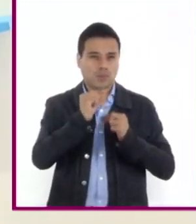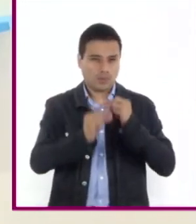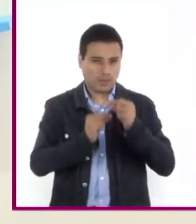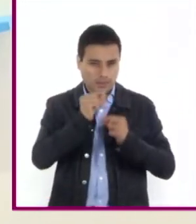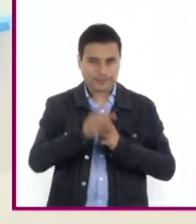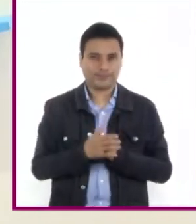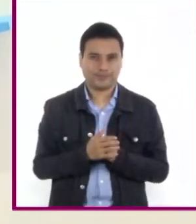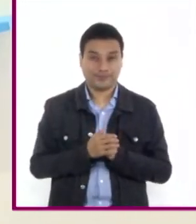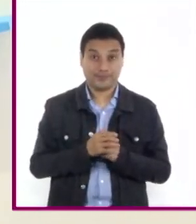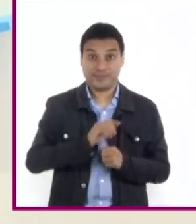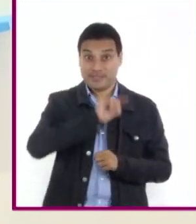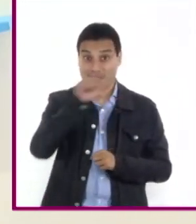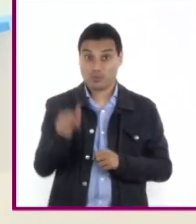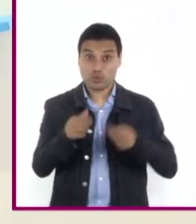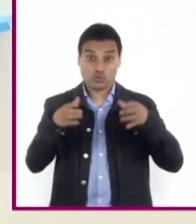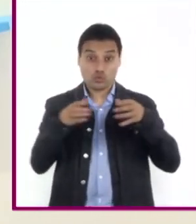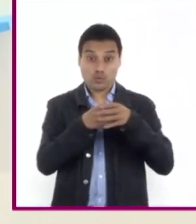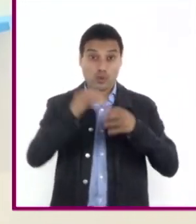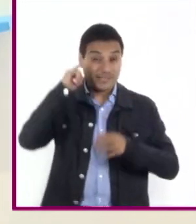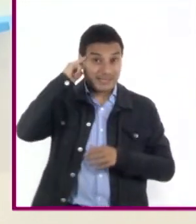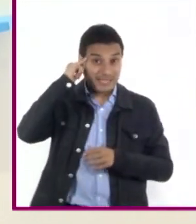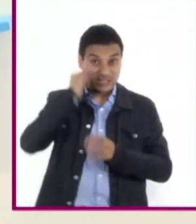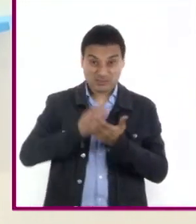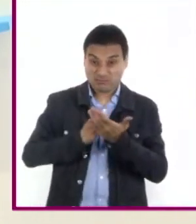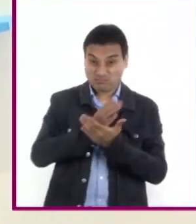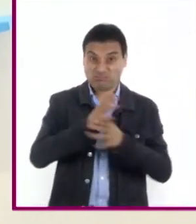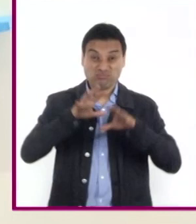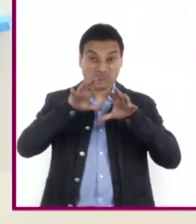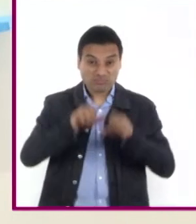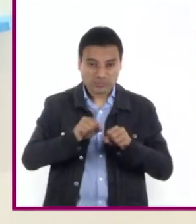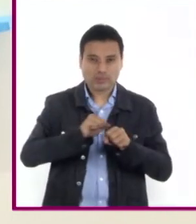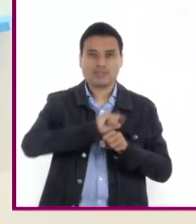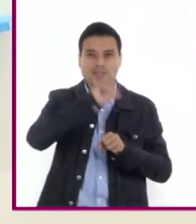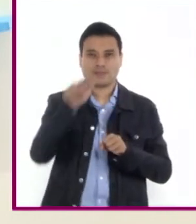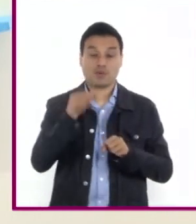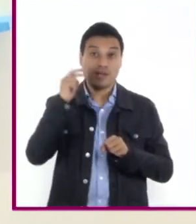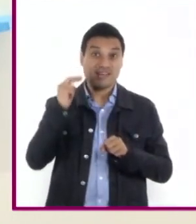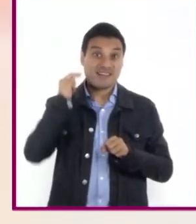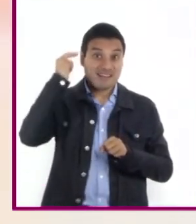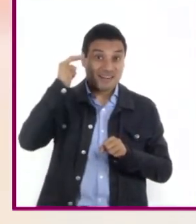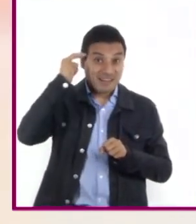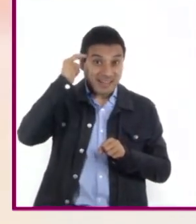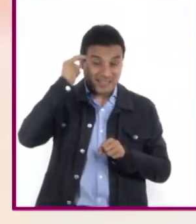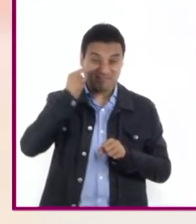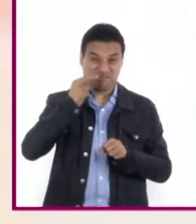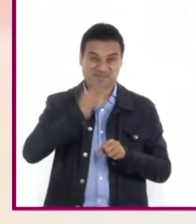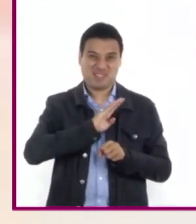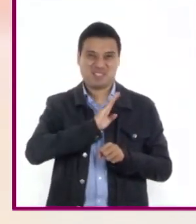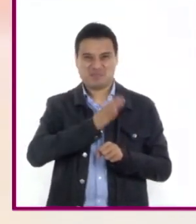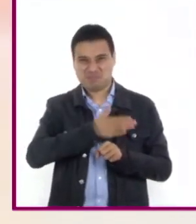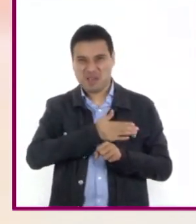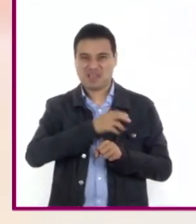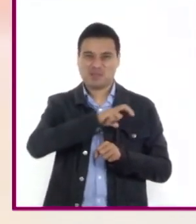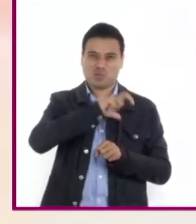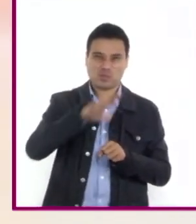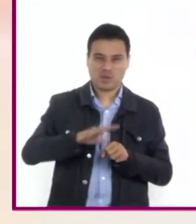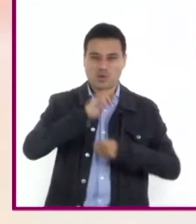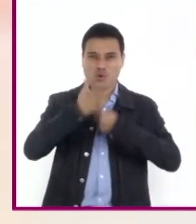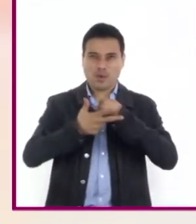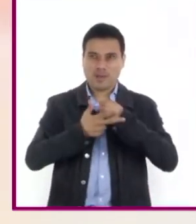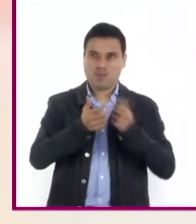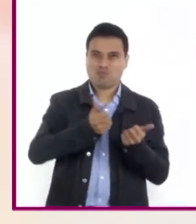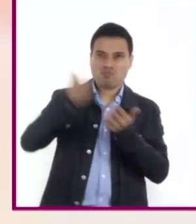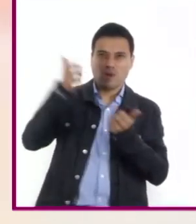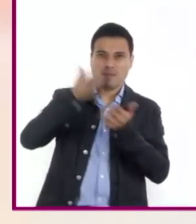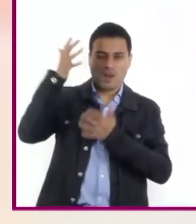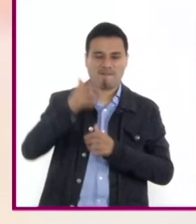posterior conquista de los pueblos indígenas vinieron a enriquecer a las monarquías europeas. Con la conquista de Tenochtitlan inició